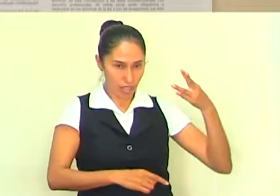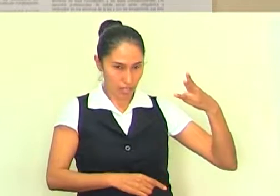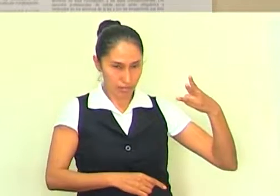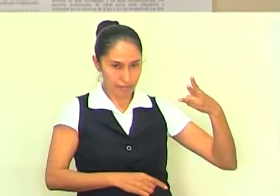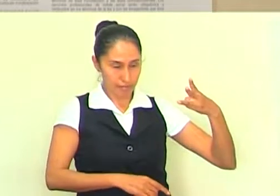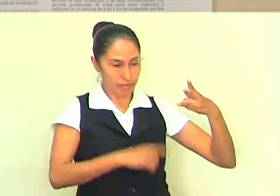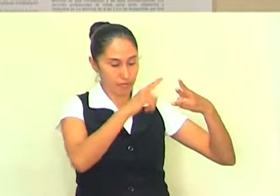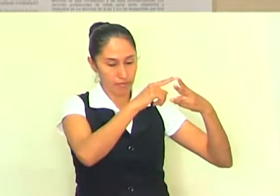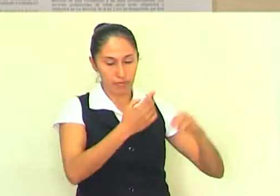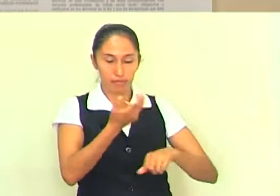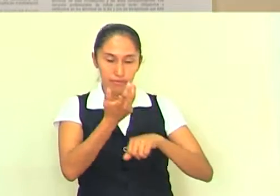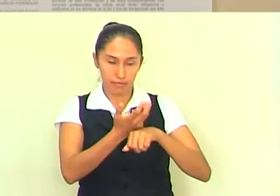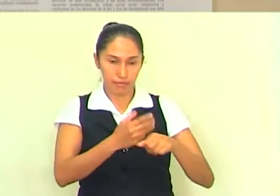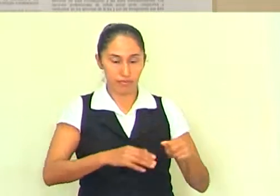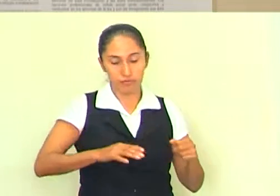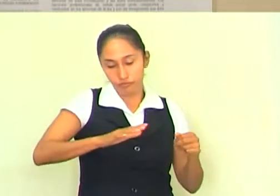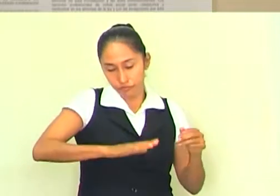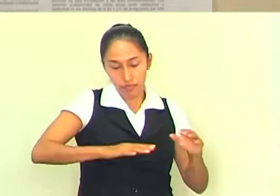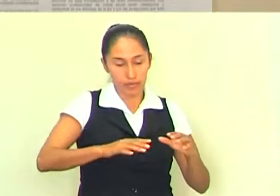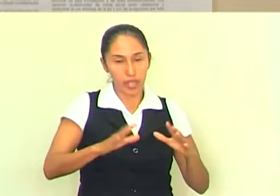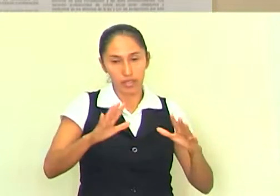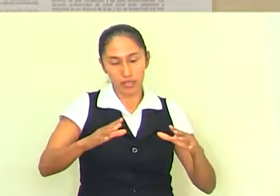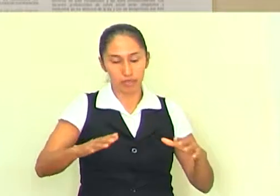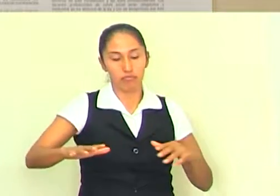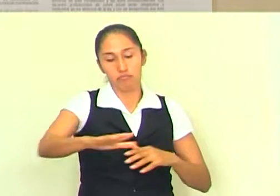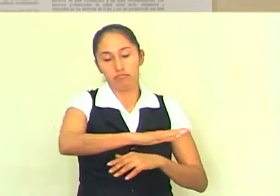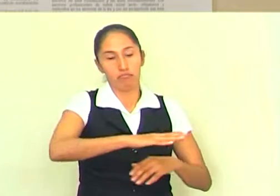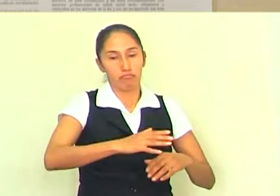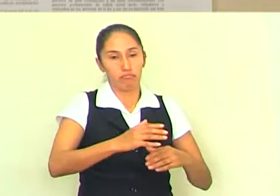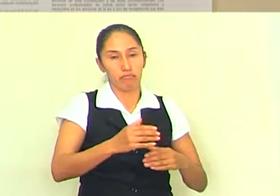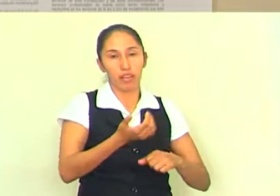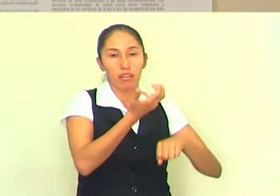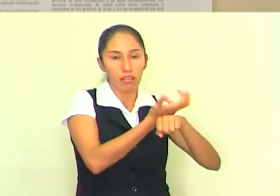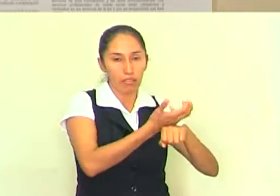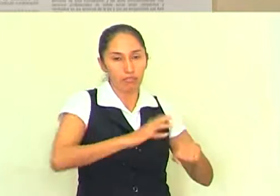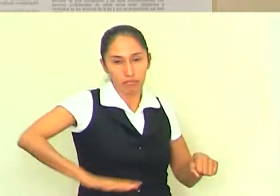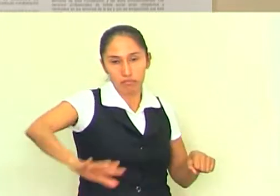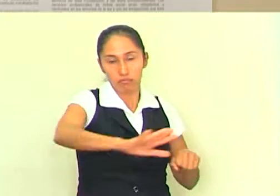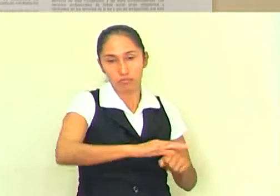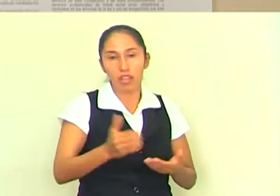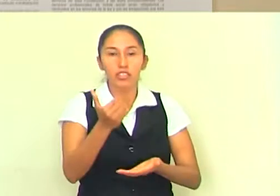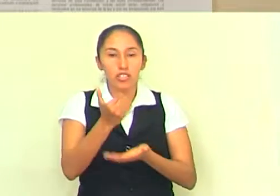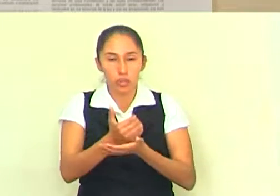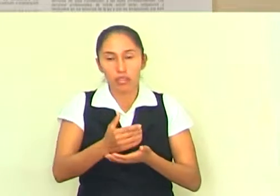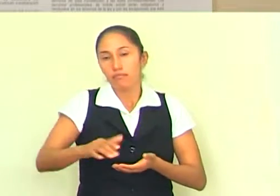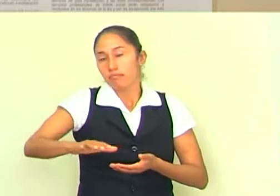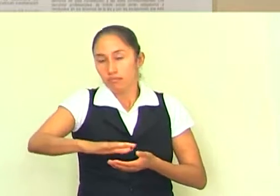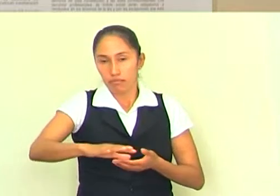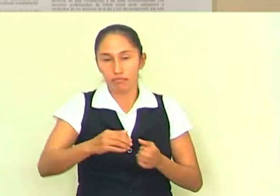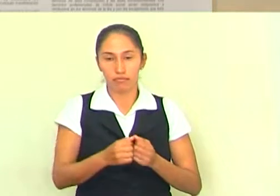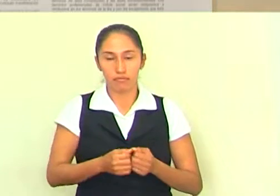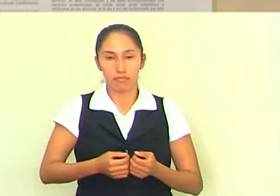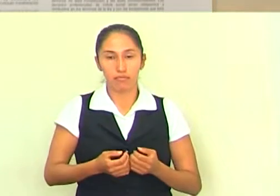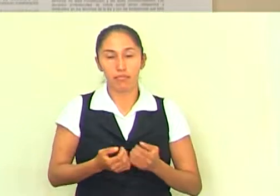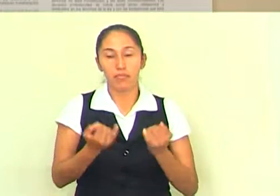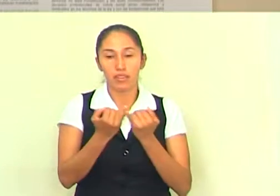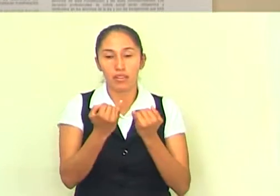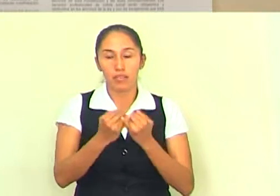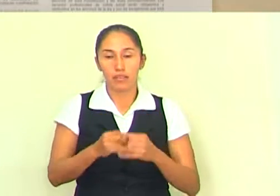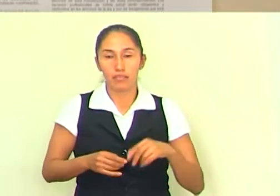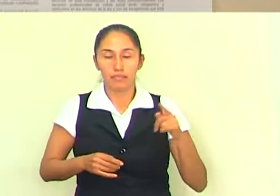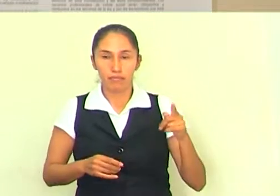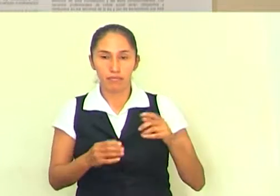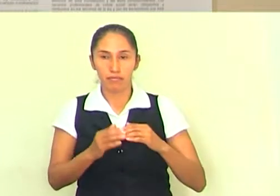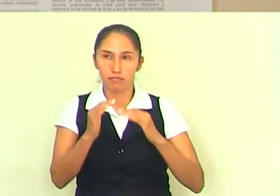federal, estatal y municipal, así como decía yo, los tres poderes, el ejecutivo, el legislativo y